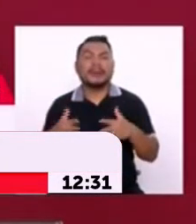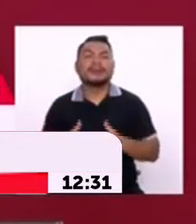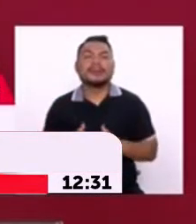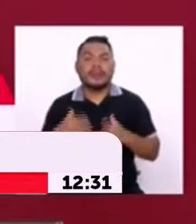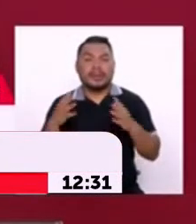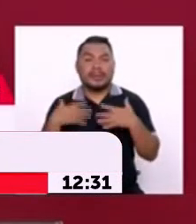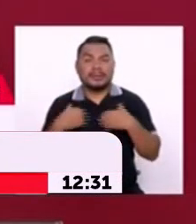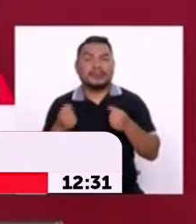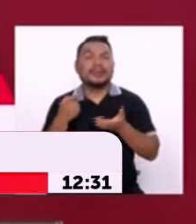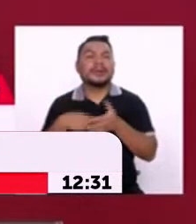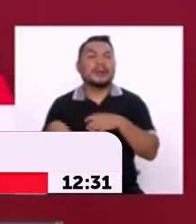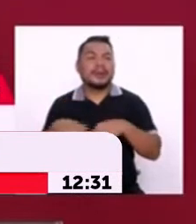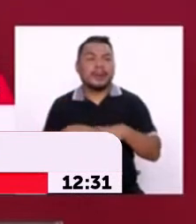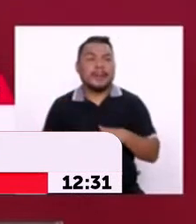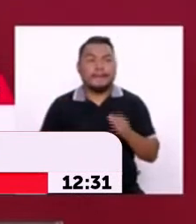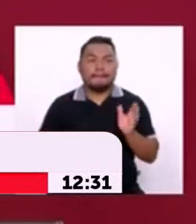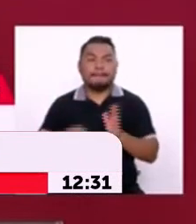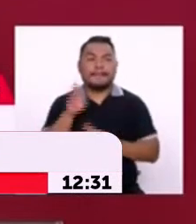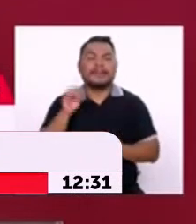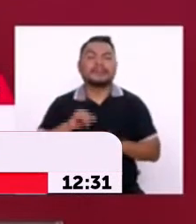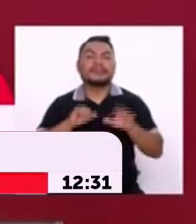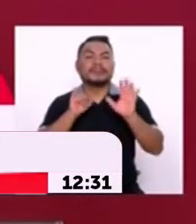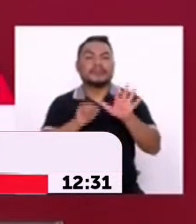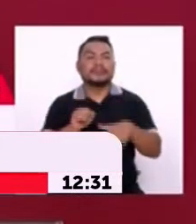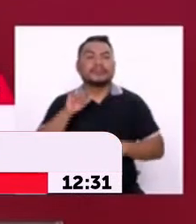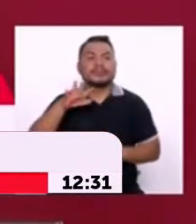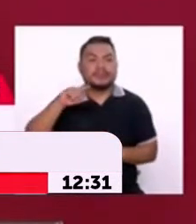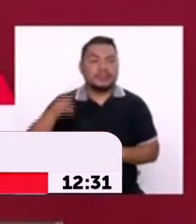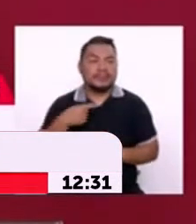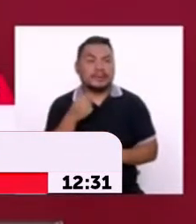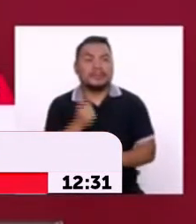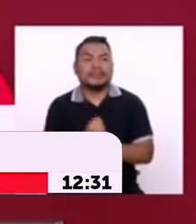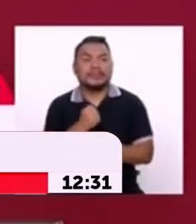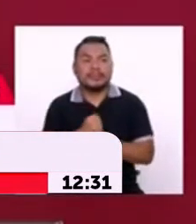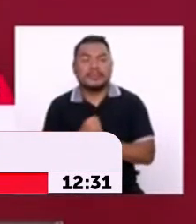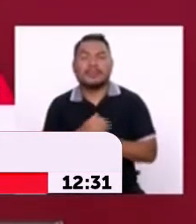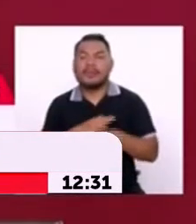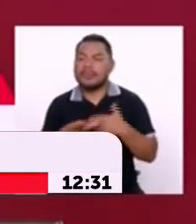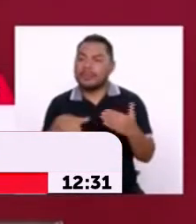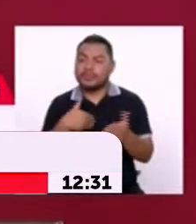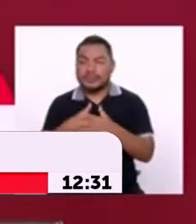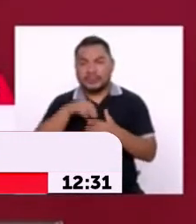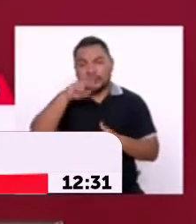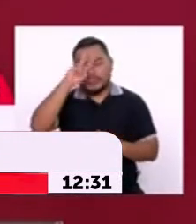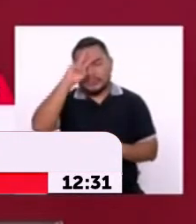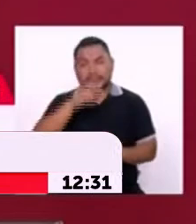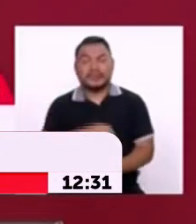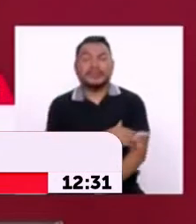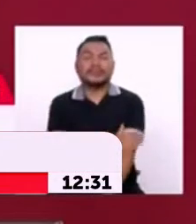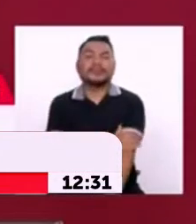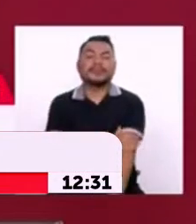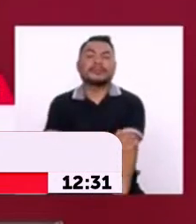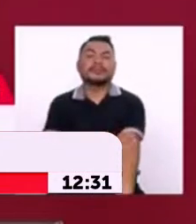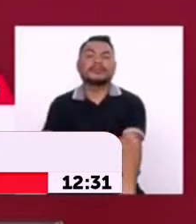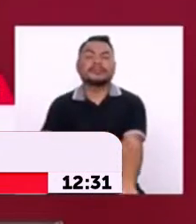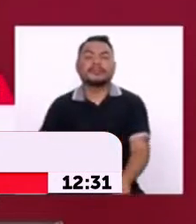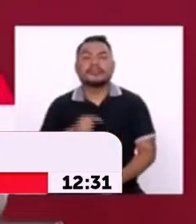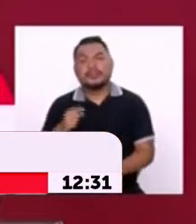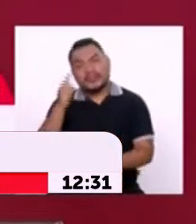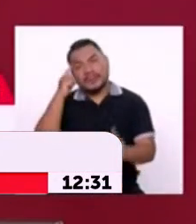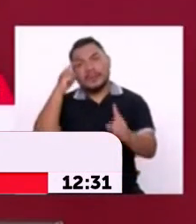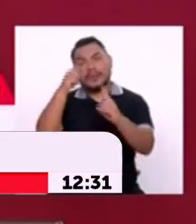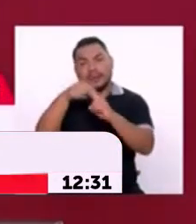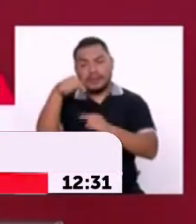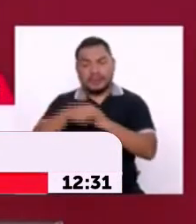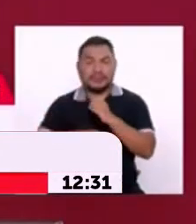se ha logrado realizar más de 65 mil operaciones en todo el país. La